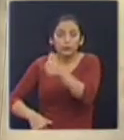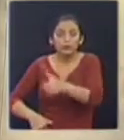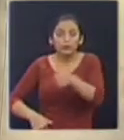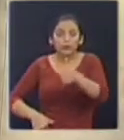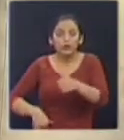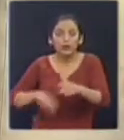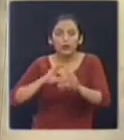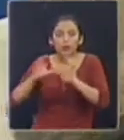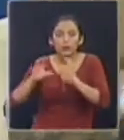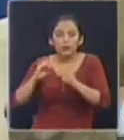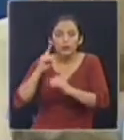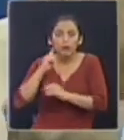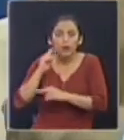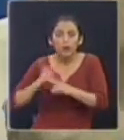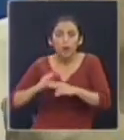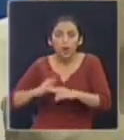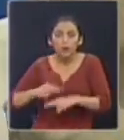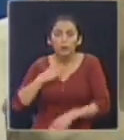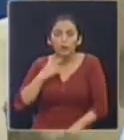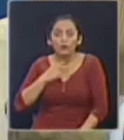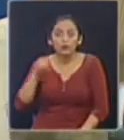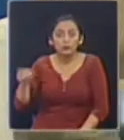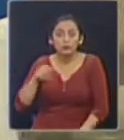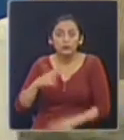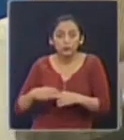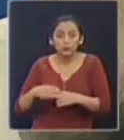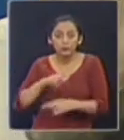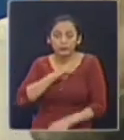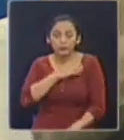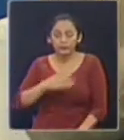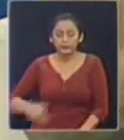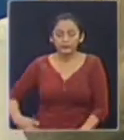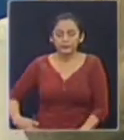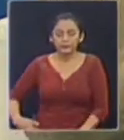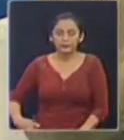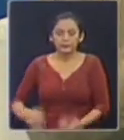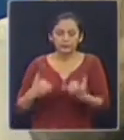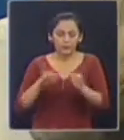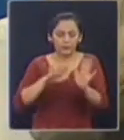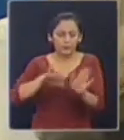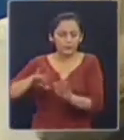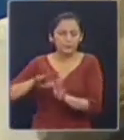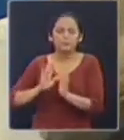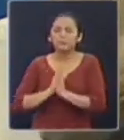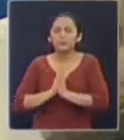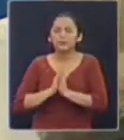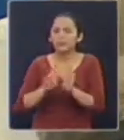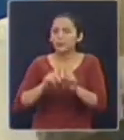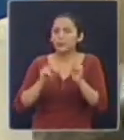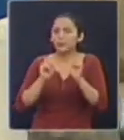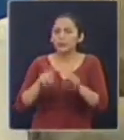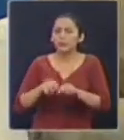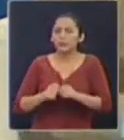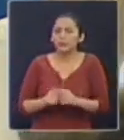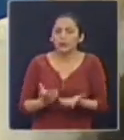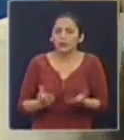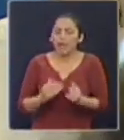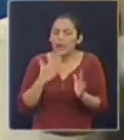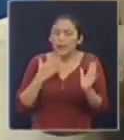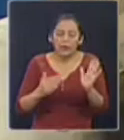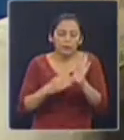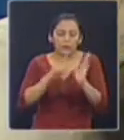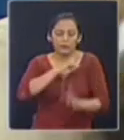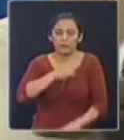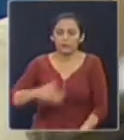vicepresidente de la República. Hablemos de eventualidades. En el caso de la ausencia del vicepresidente de la República, ¿cuáles son los mecanismos de reemplazo? Ya sea